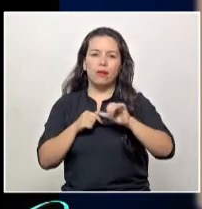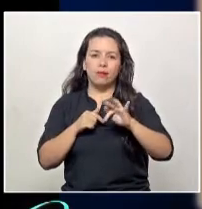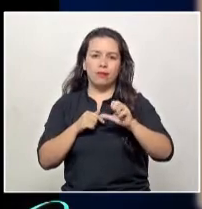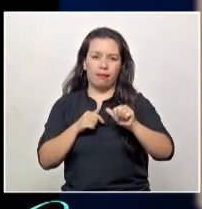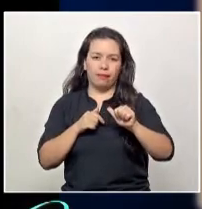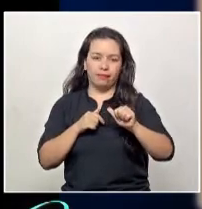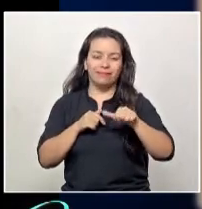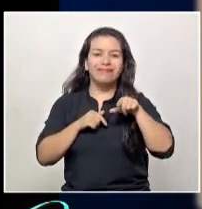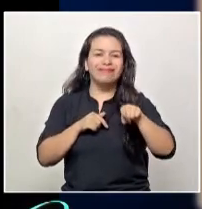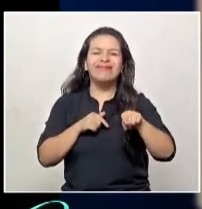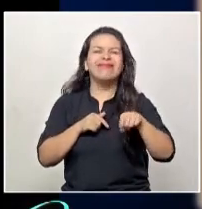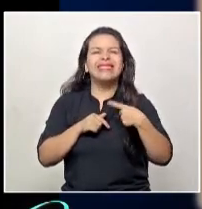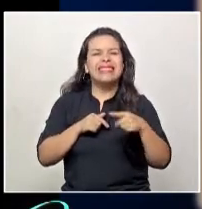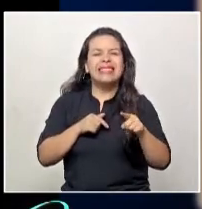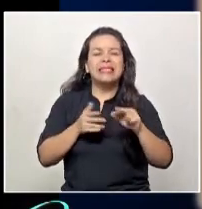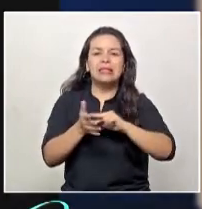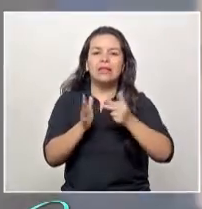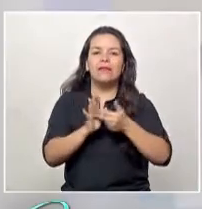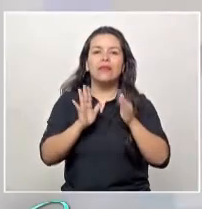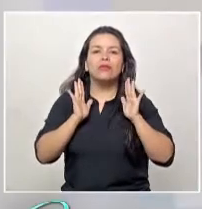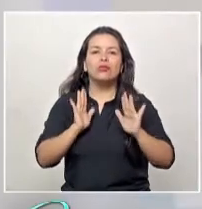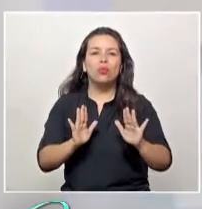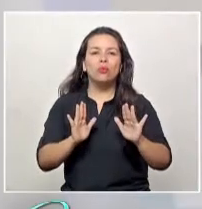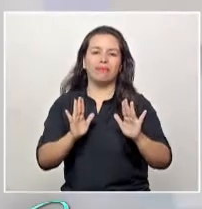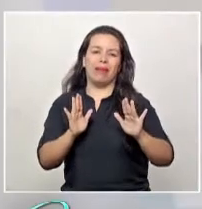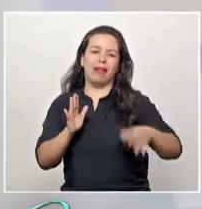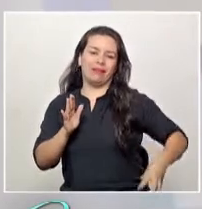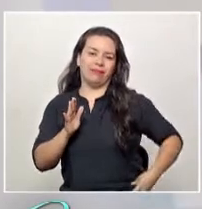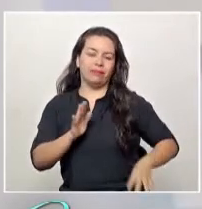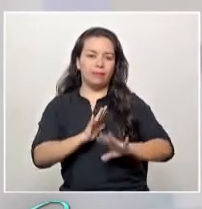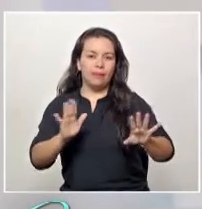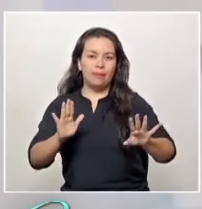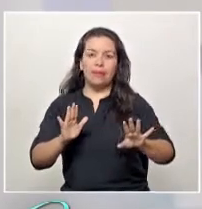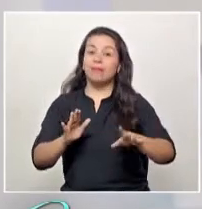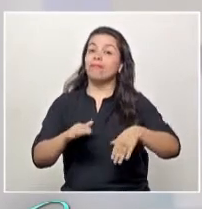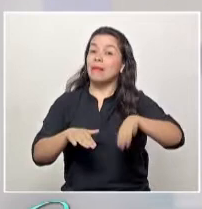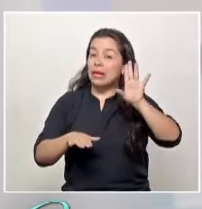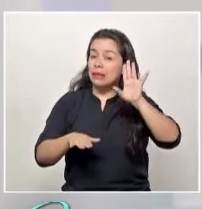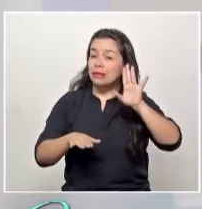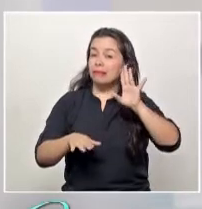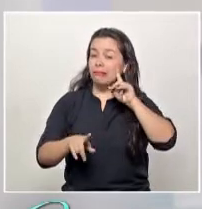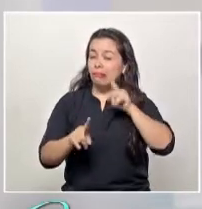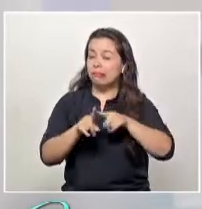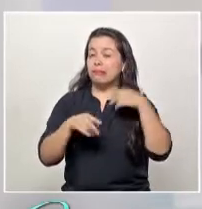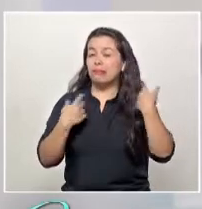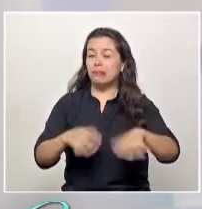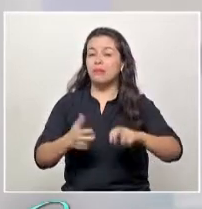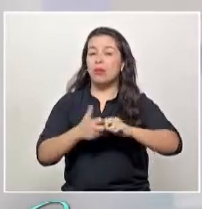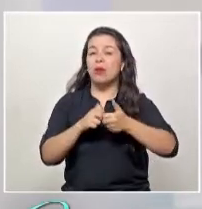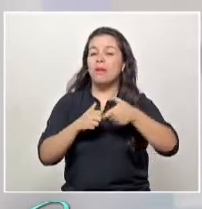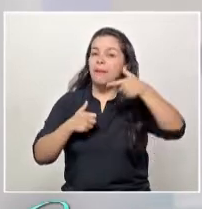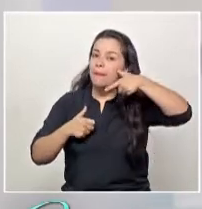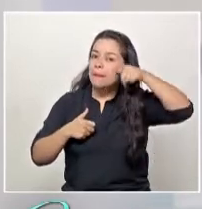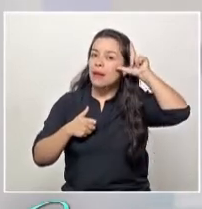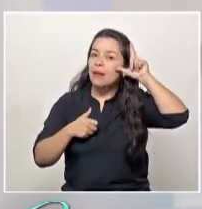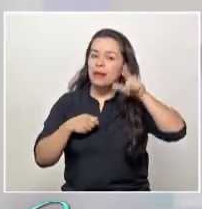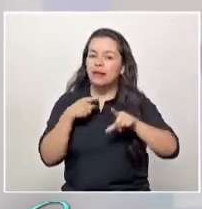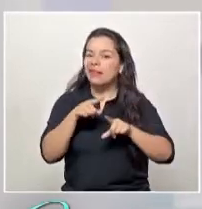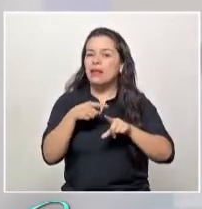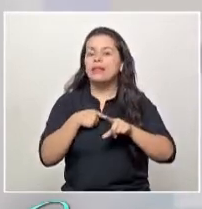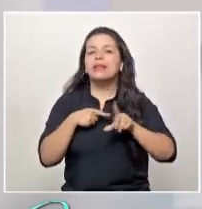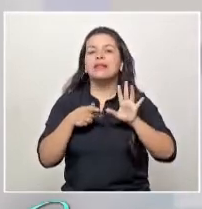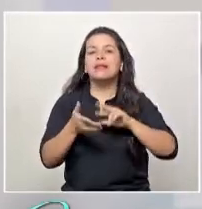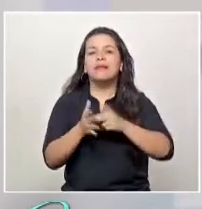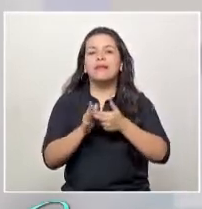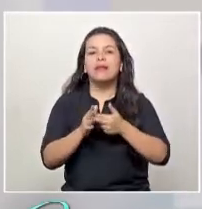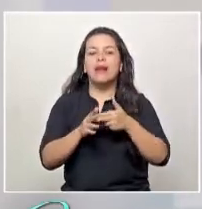simplemente la parte renal. El problema está es allá en el pene. Y él dice, y tengo una balanitis.